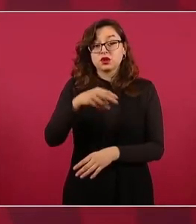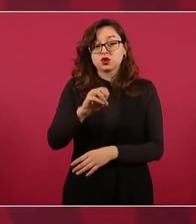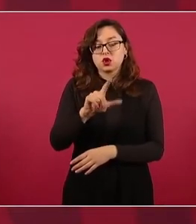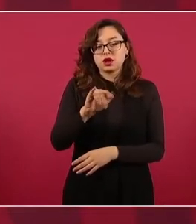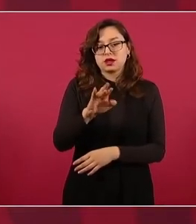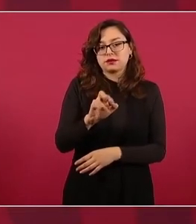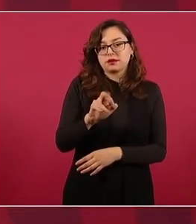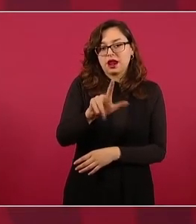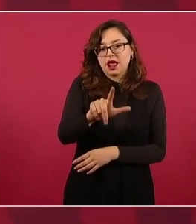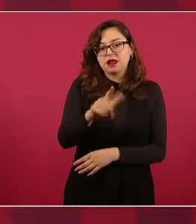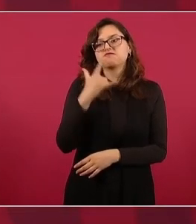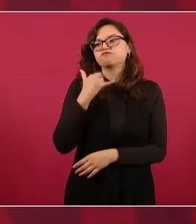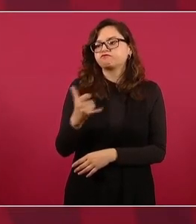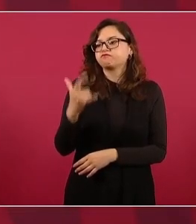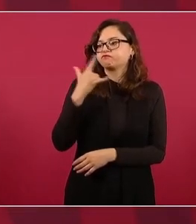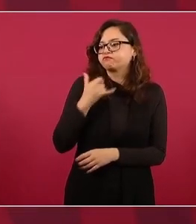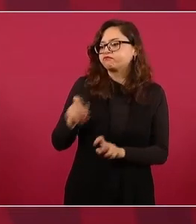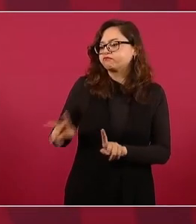y